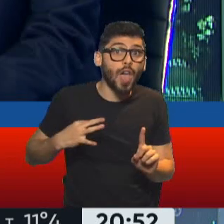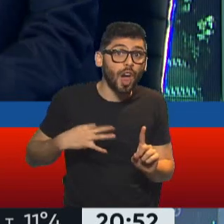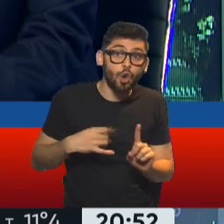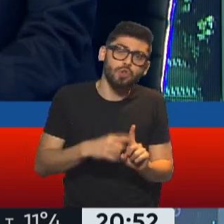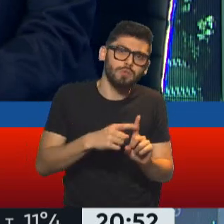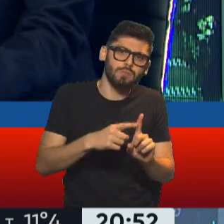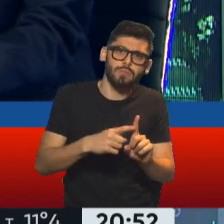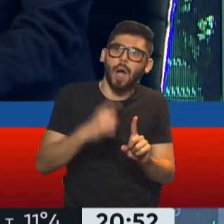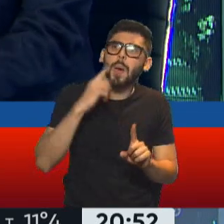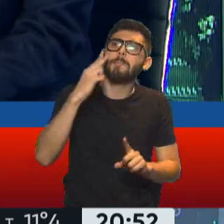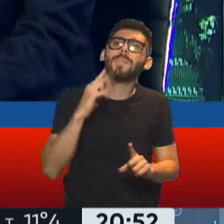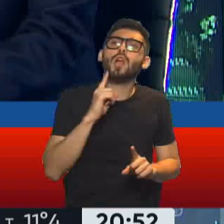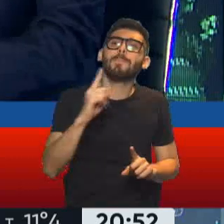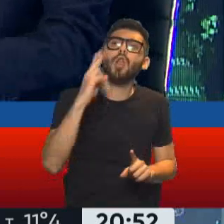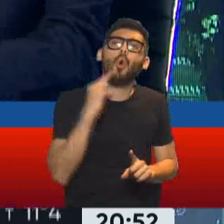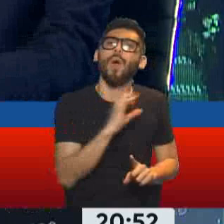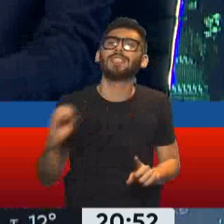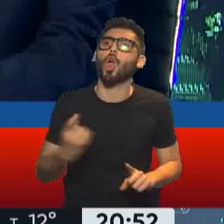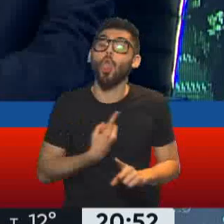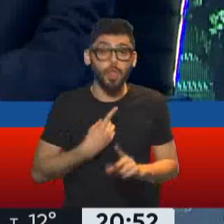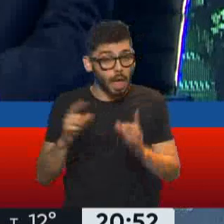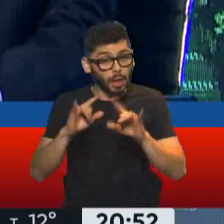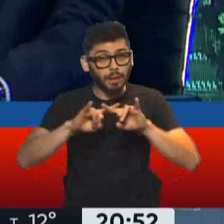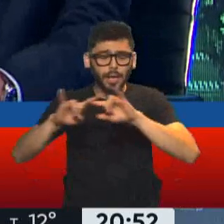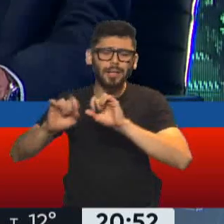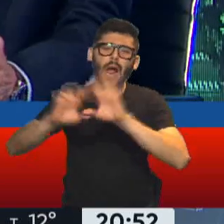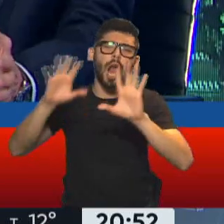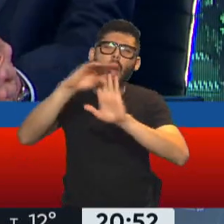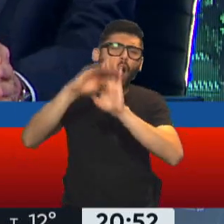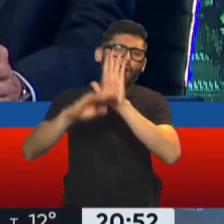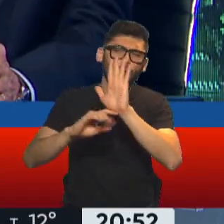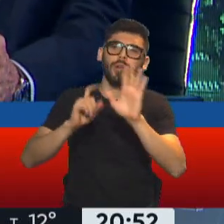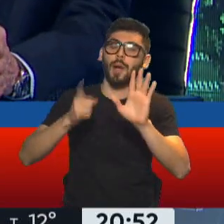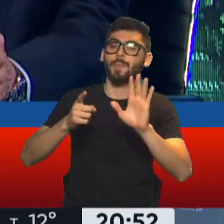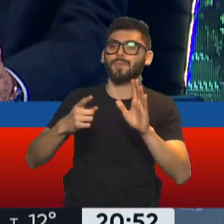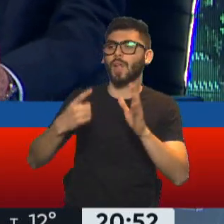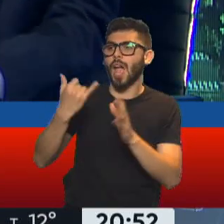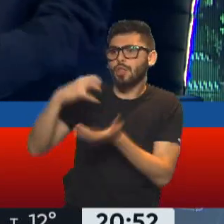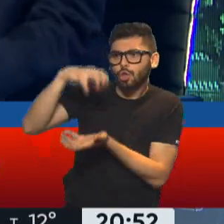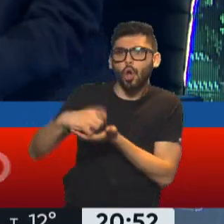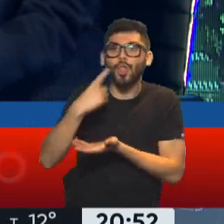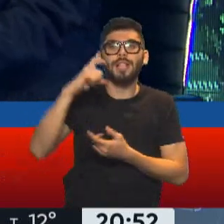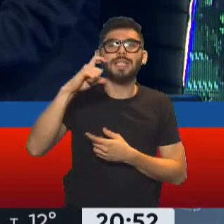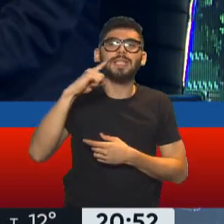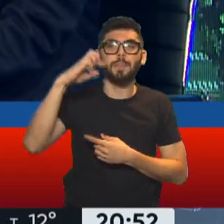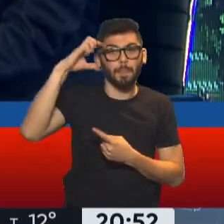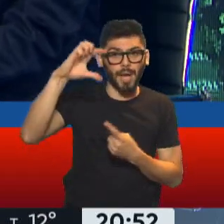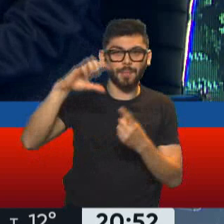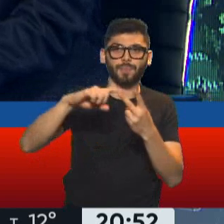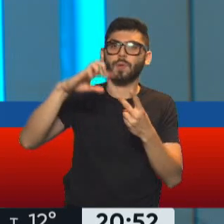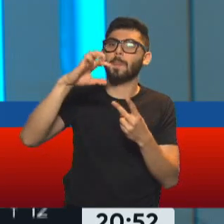las 1.900 obras, cómo se están ejecutando, con un observatorio de políticas públicas donde participa CIPEC, Poder Ciudadano y todas